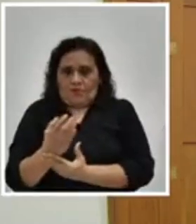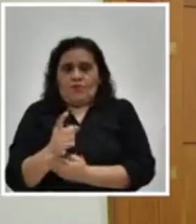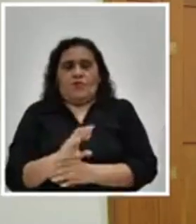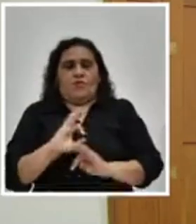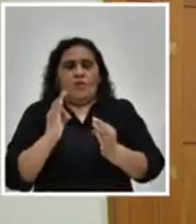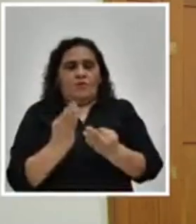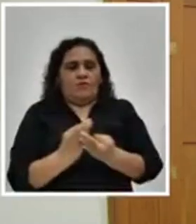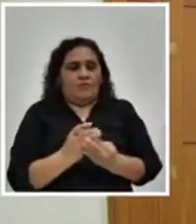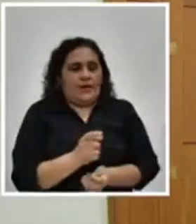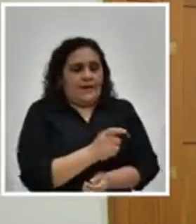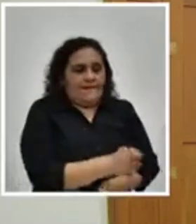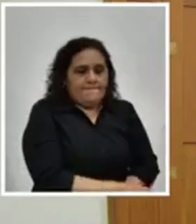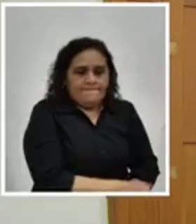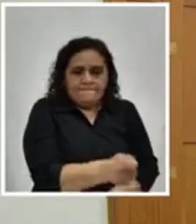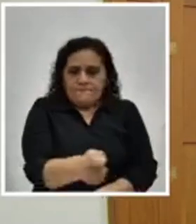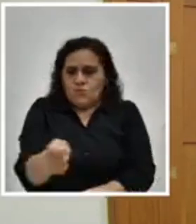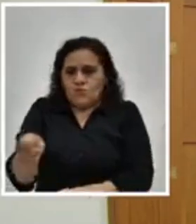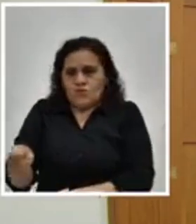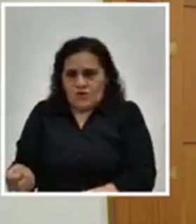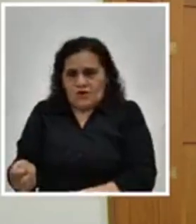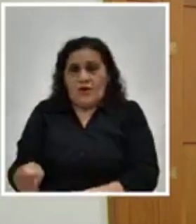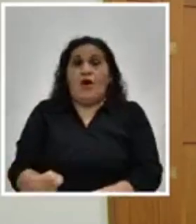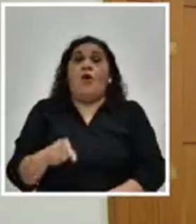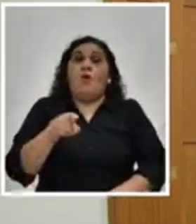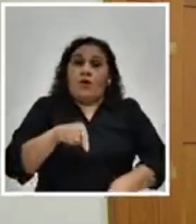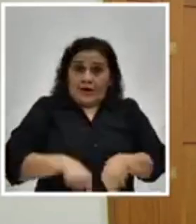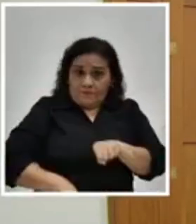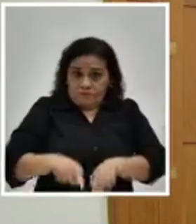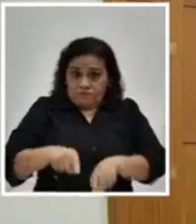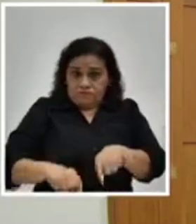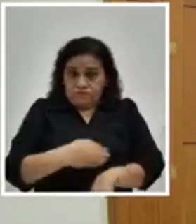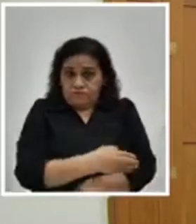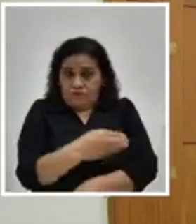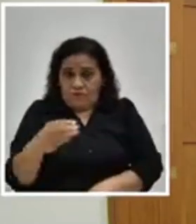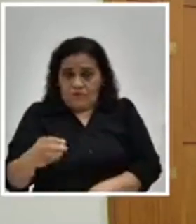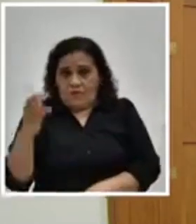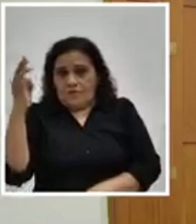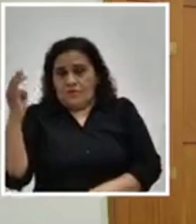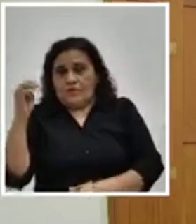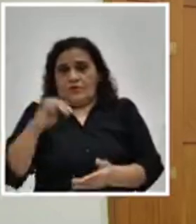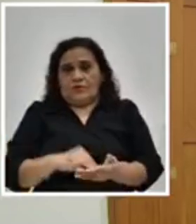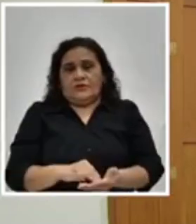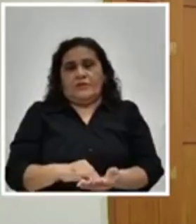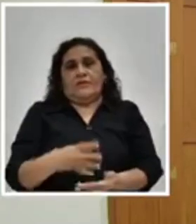riego, el campo de fútbol con una extensión de